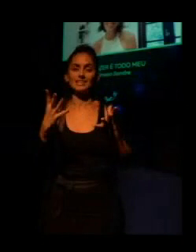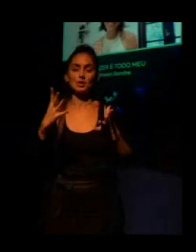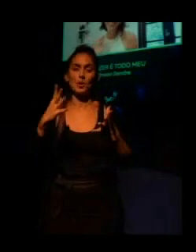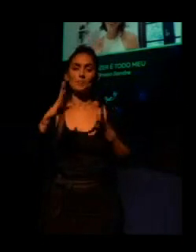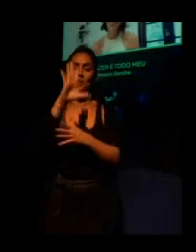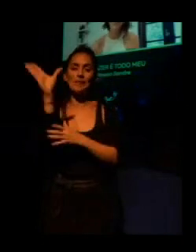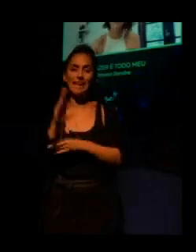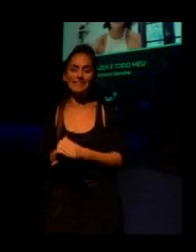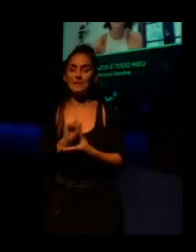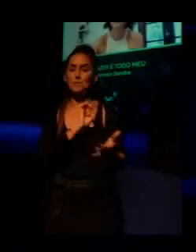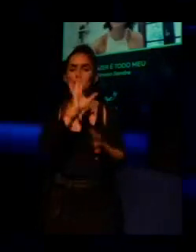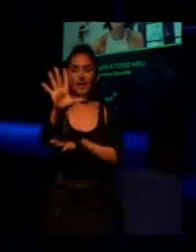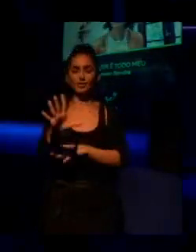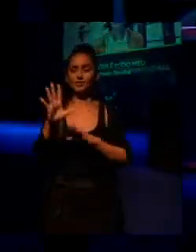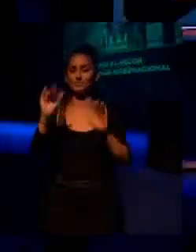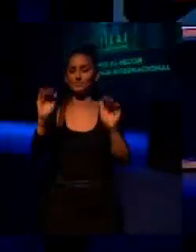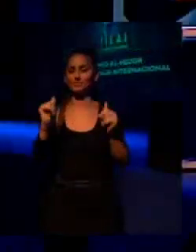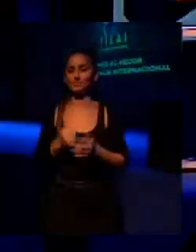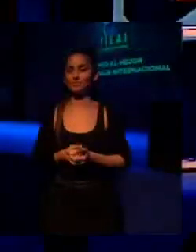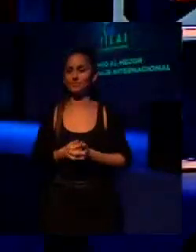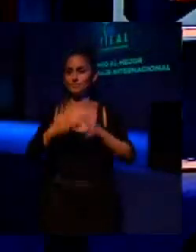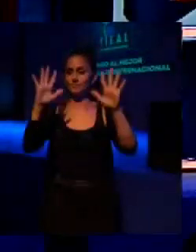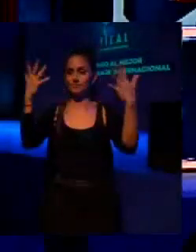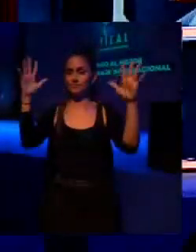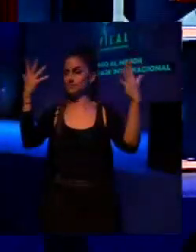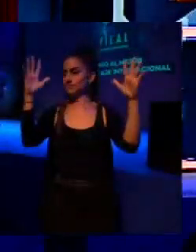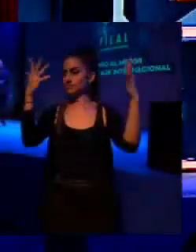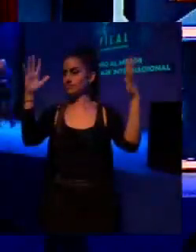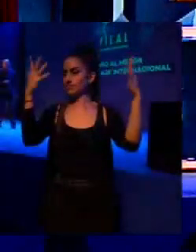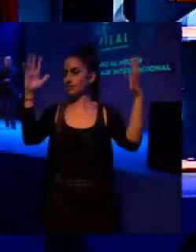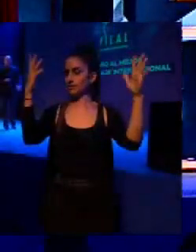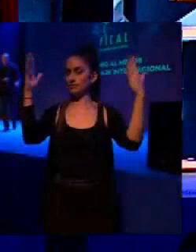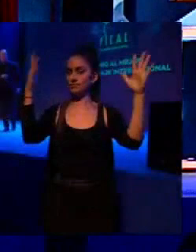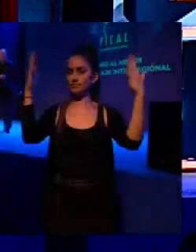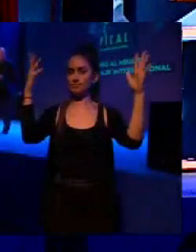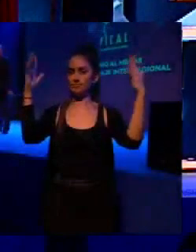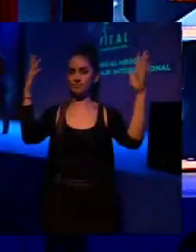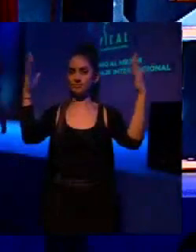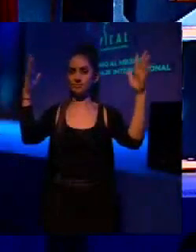Chao.